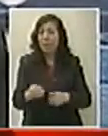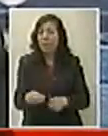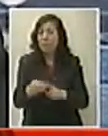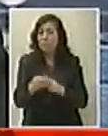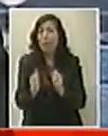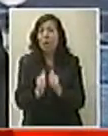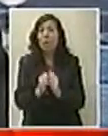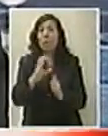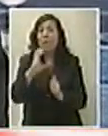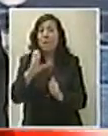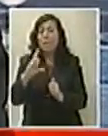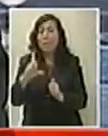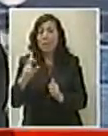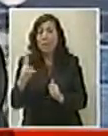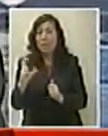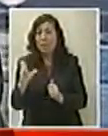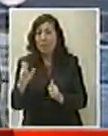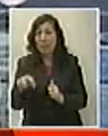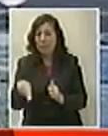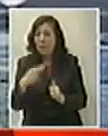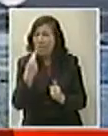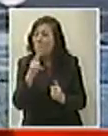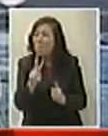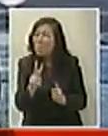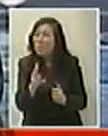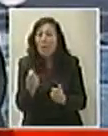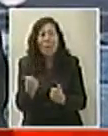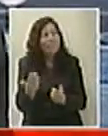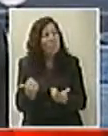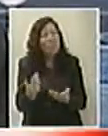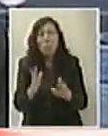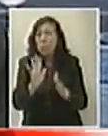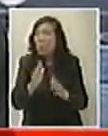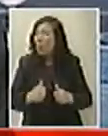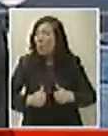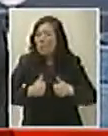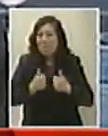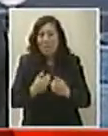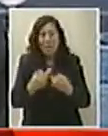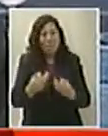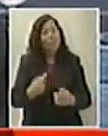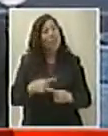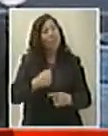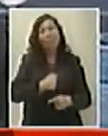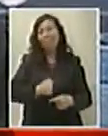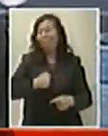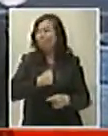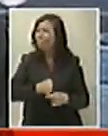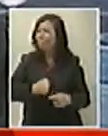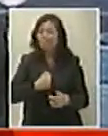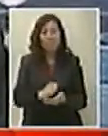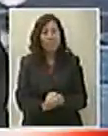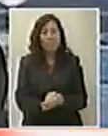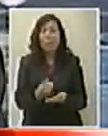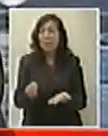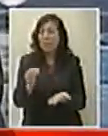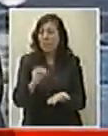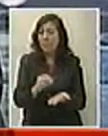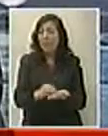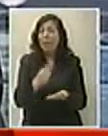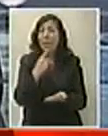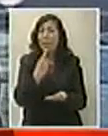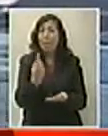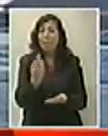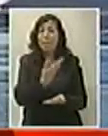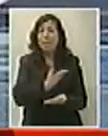especialmente con Celendín y Bambamarca, donde ya hemos visto que han cobrado vidas. La verdad que lamentamos lo que viene ocurriendo y una vez más invoco